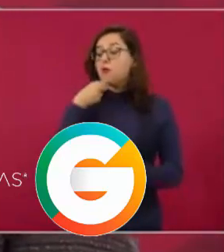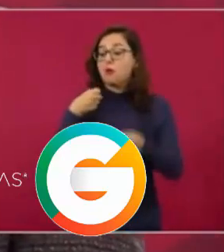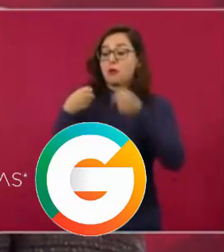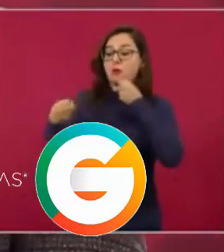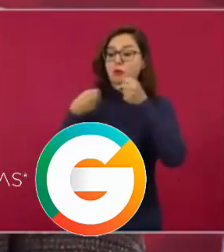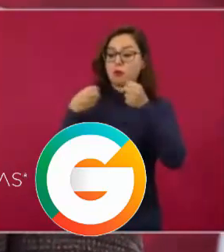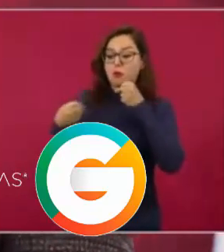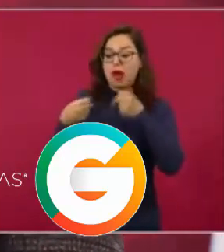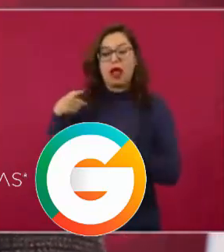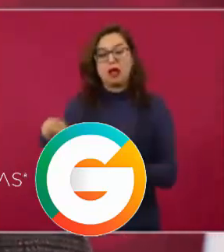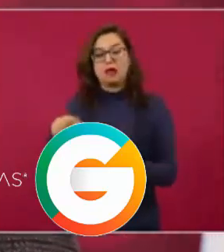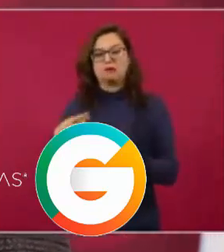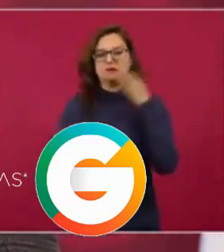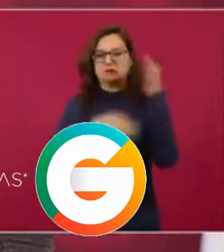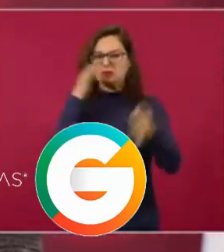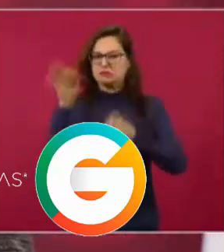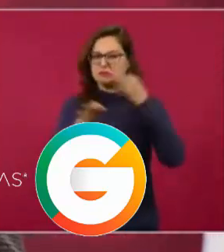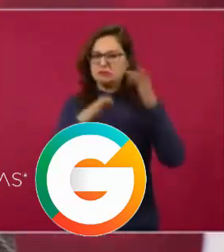golpeador,